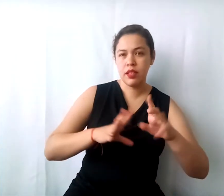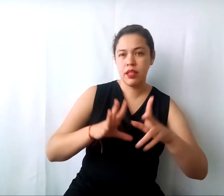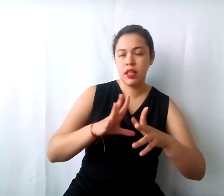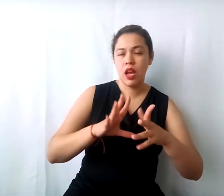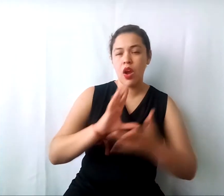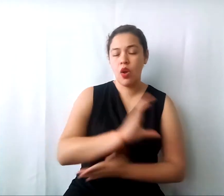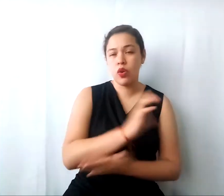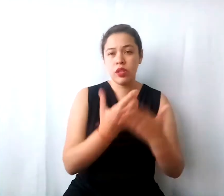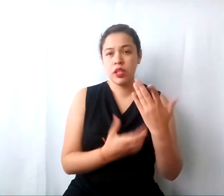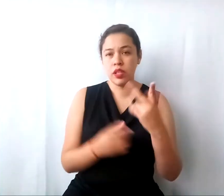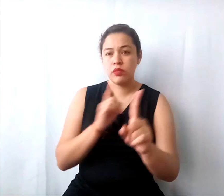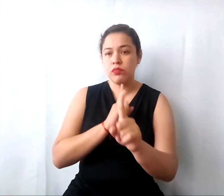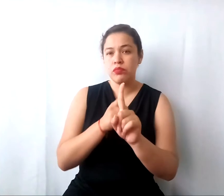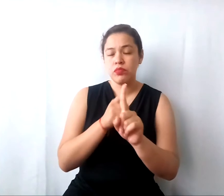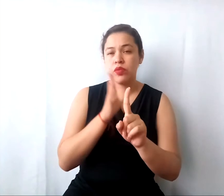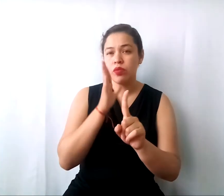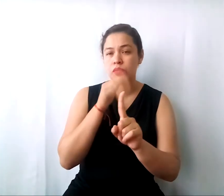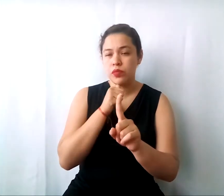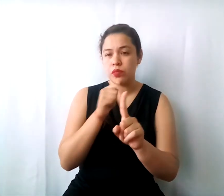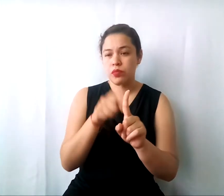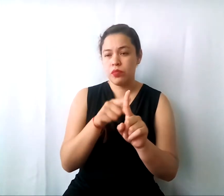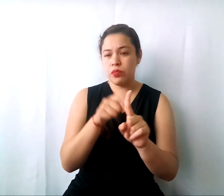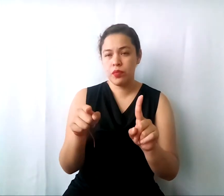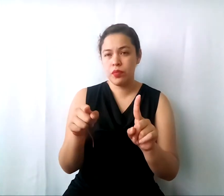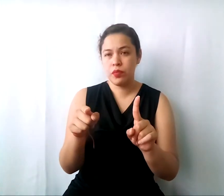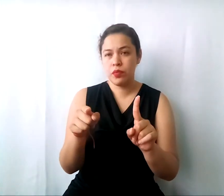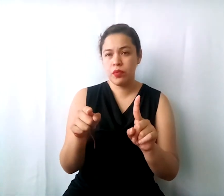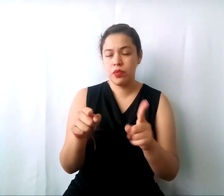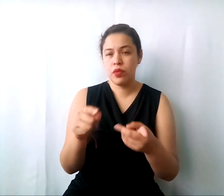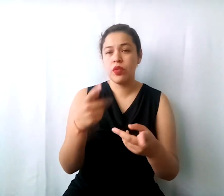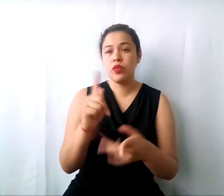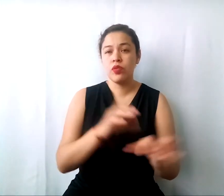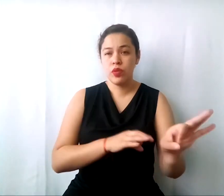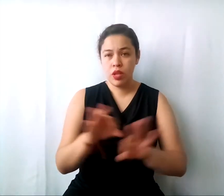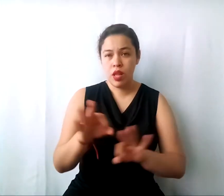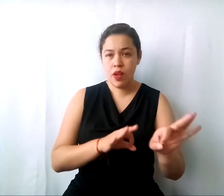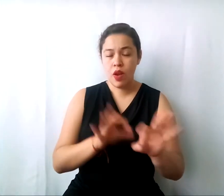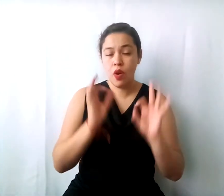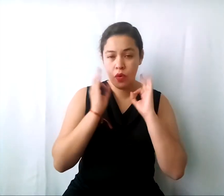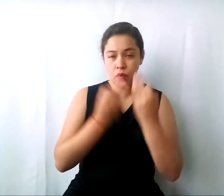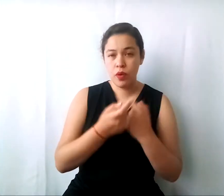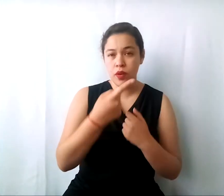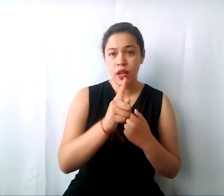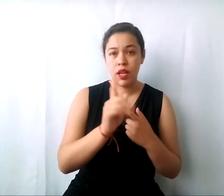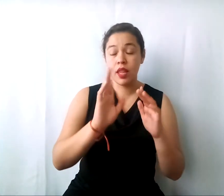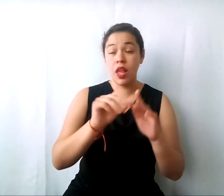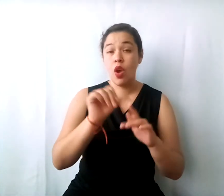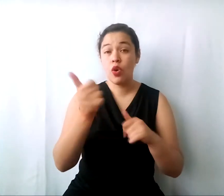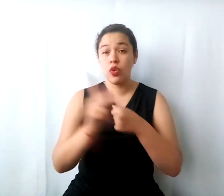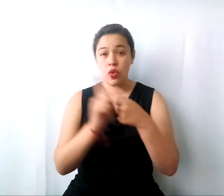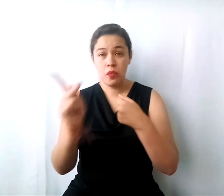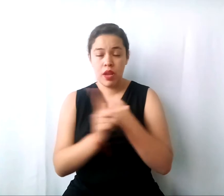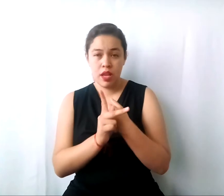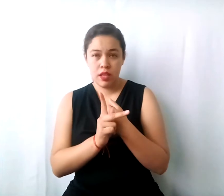porque tiene una contratación, su forma de trabajo viene del extranjero. Sin